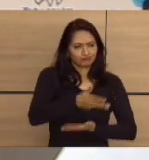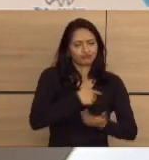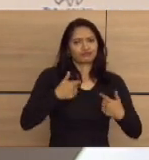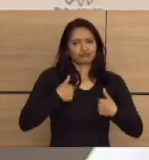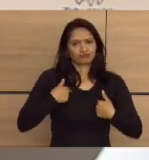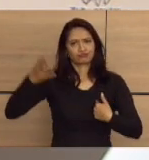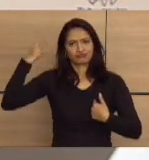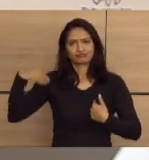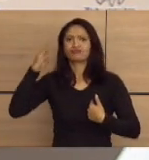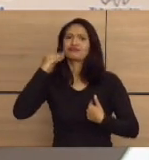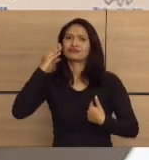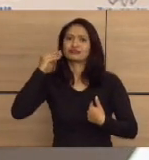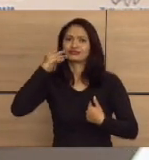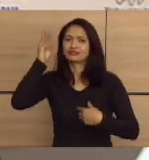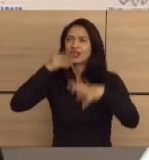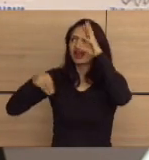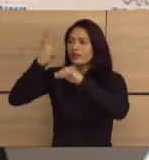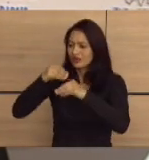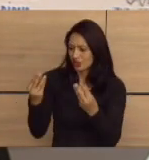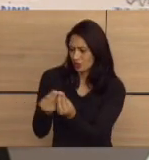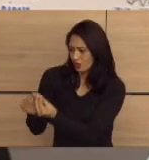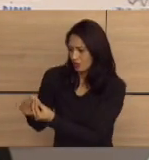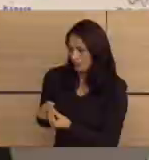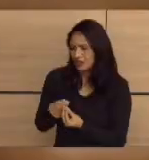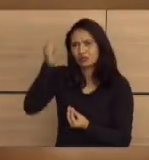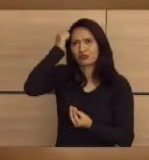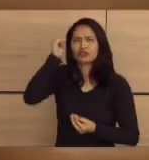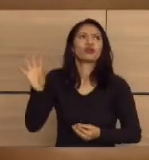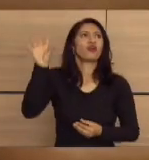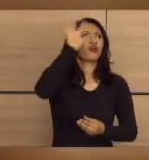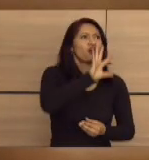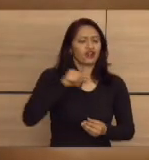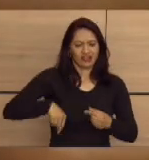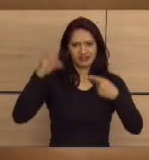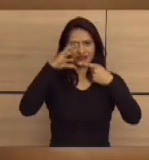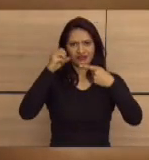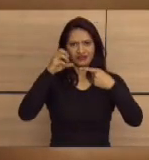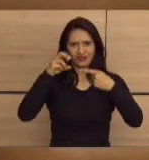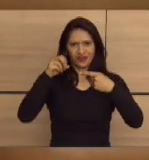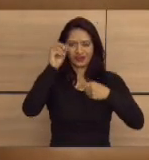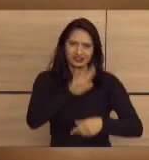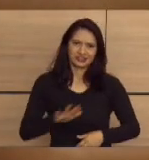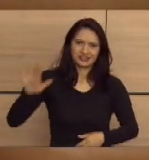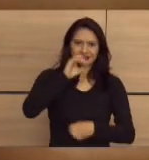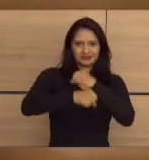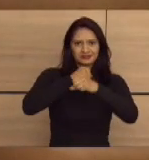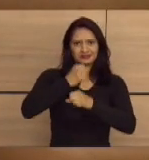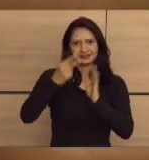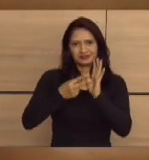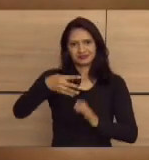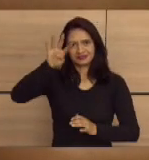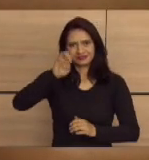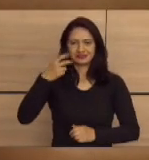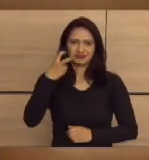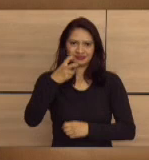y aprender de las de los compañeros docentes de todo el país en este Foro Educativo Nacional 2019, el